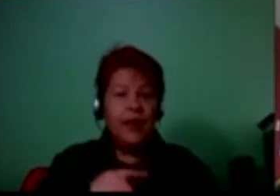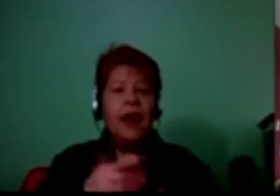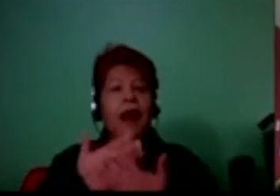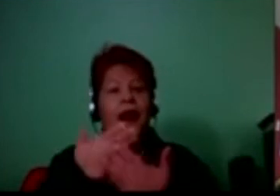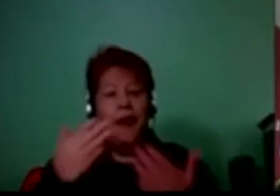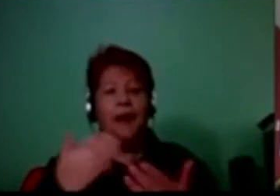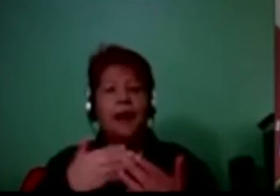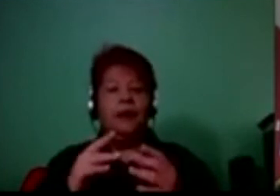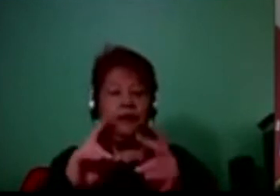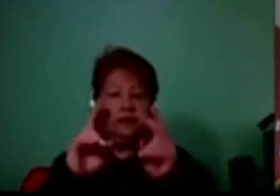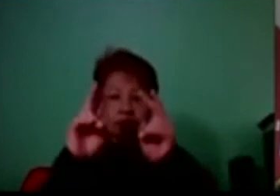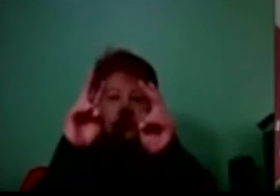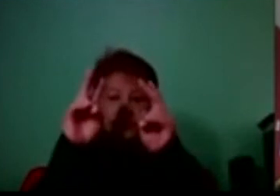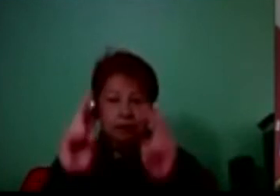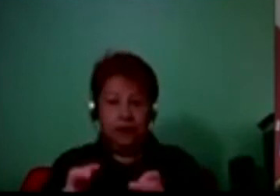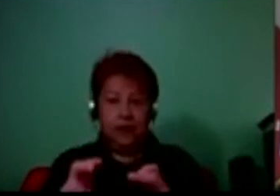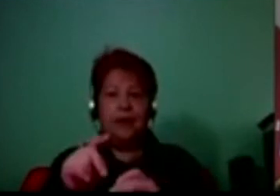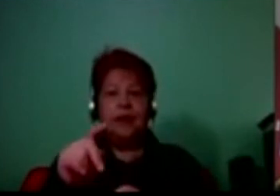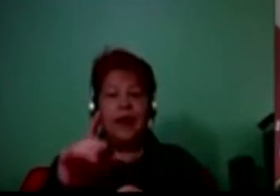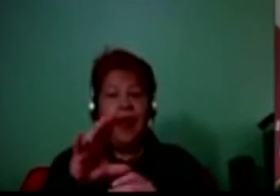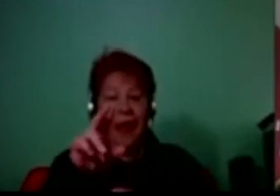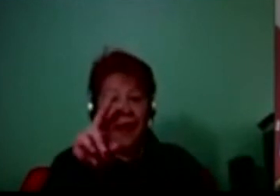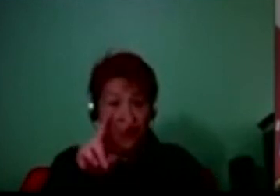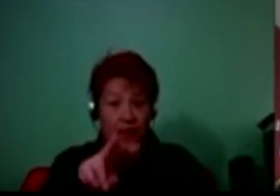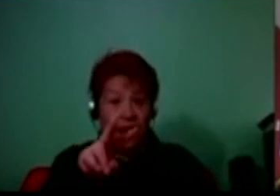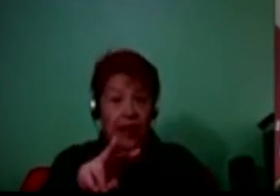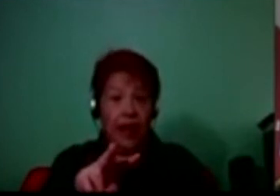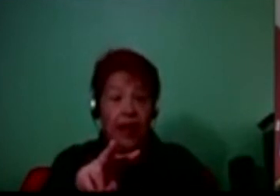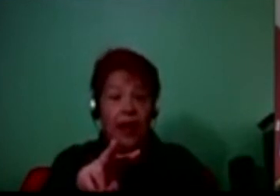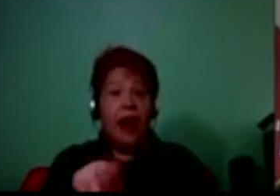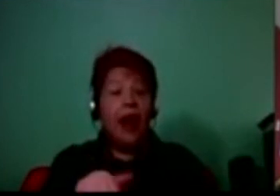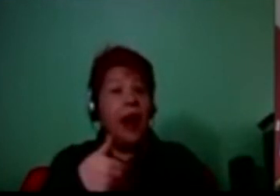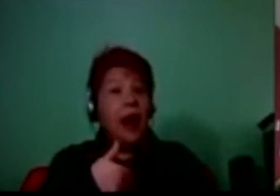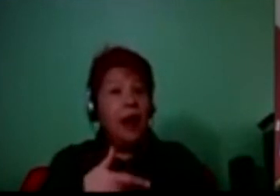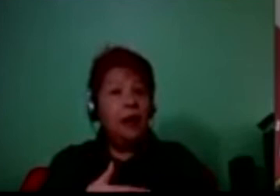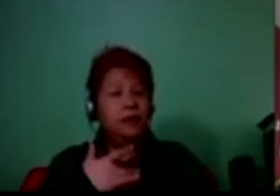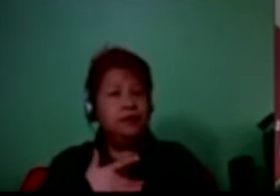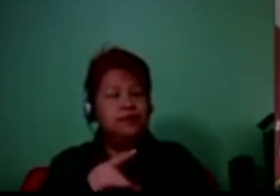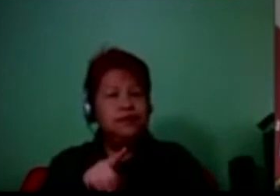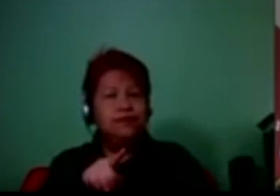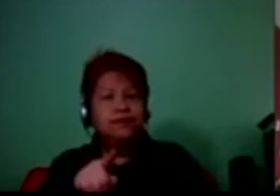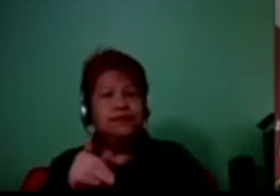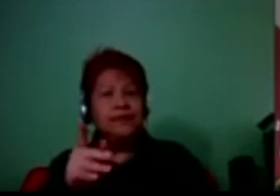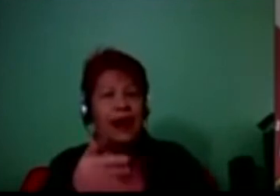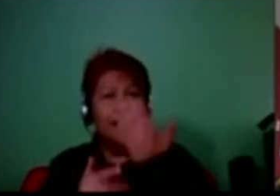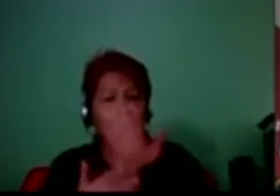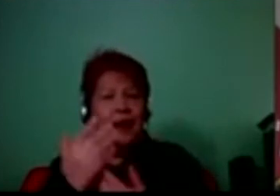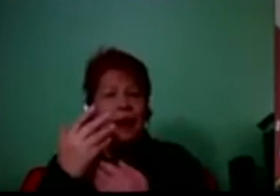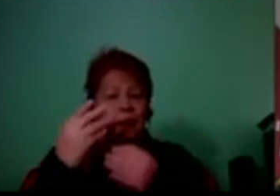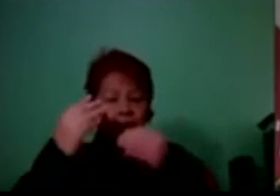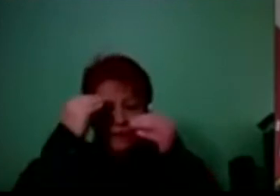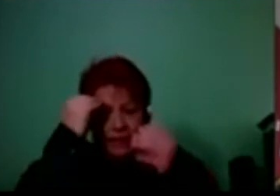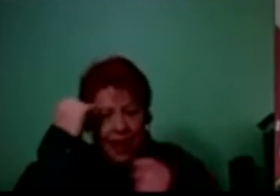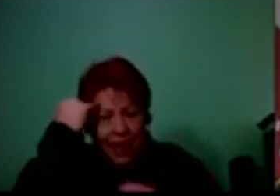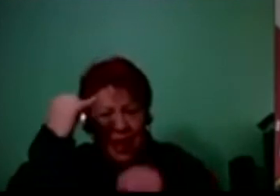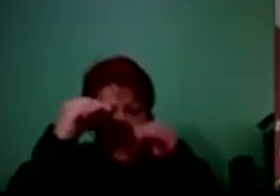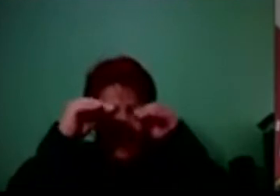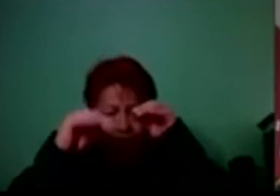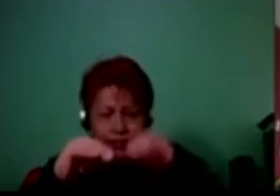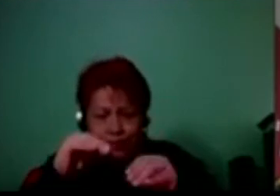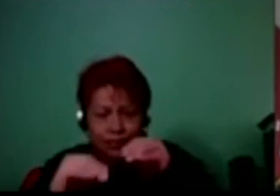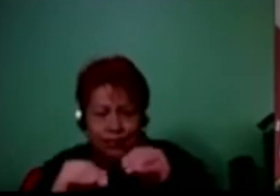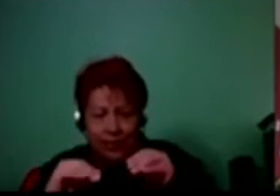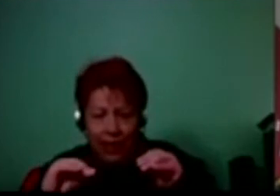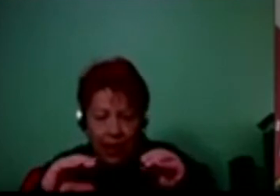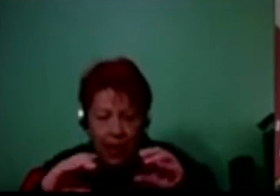en materia. La verdad es que el reto que tenemos para poder construir y abonar a comunidad a